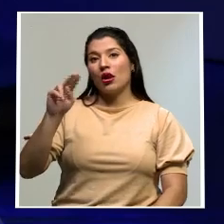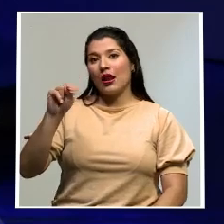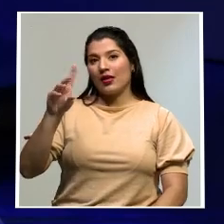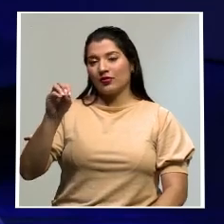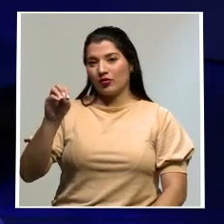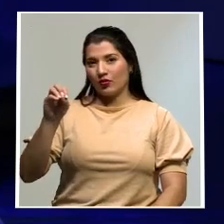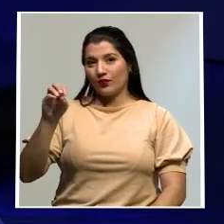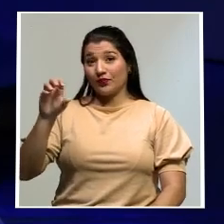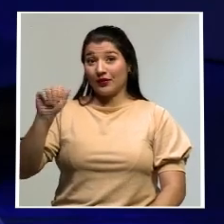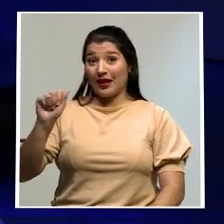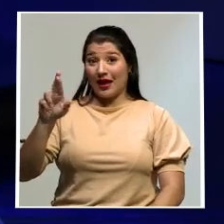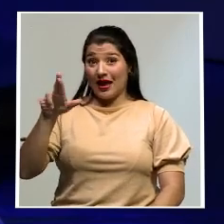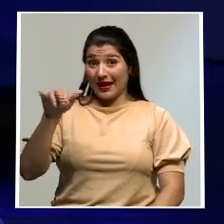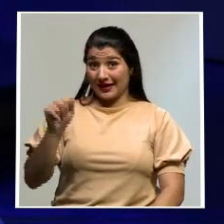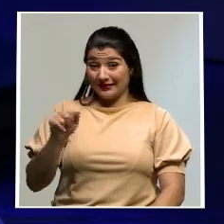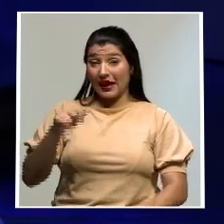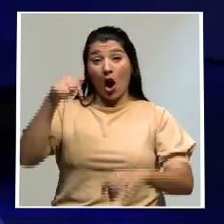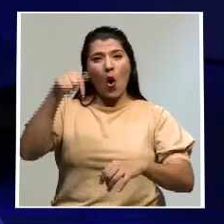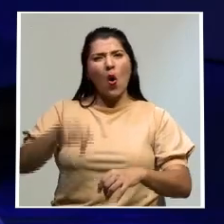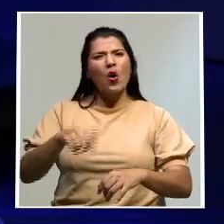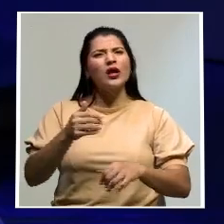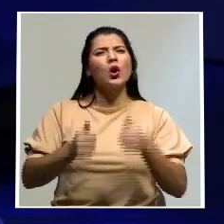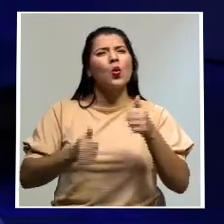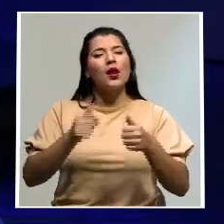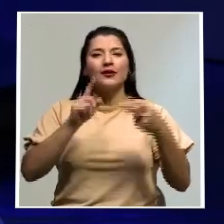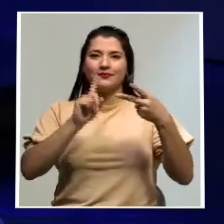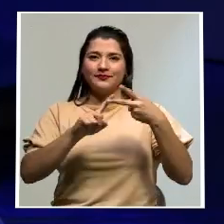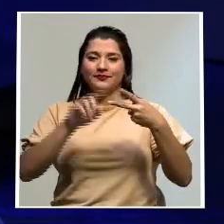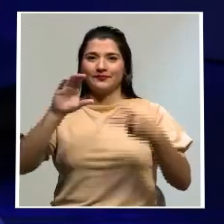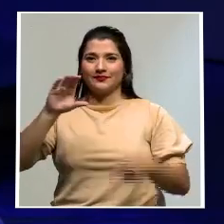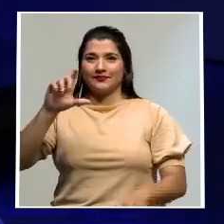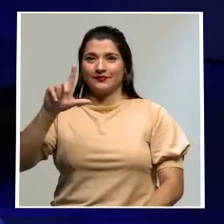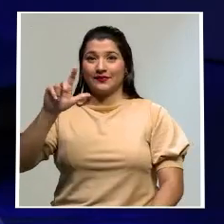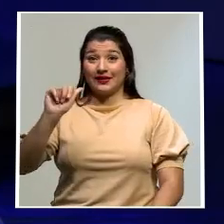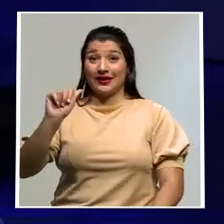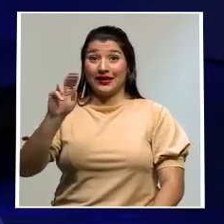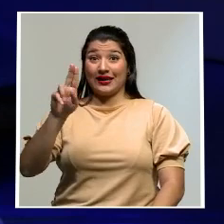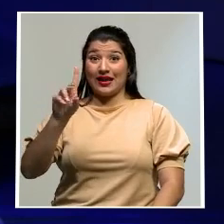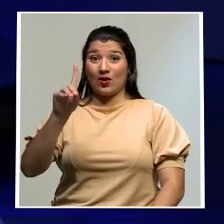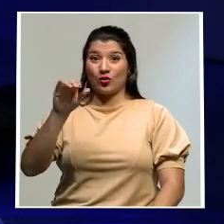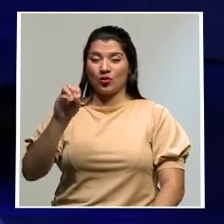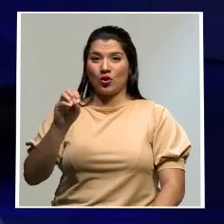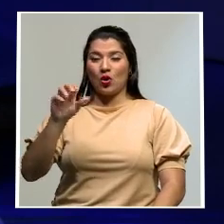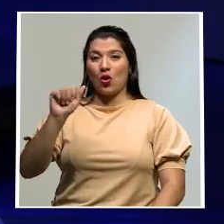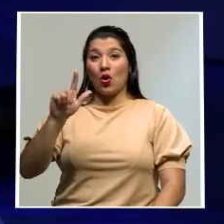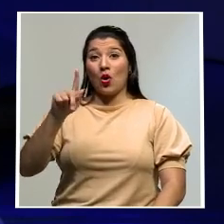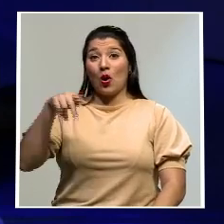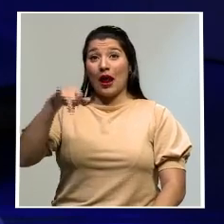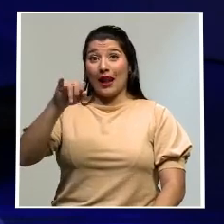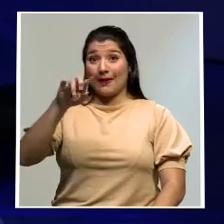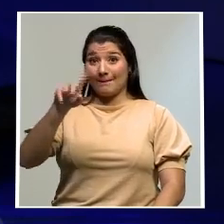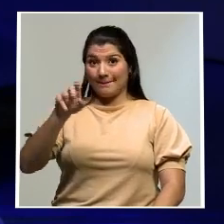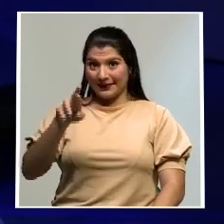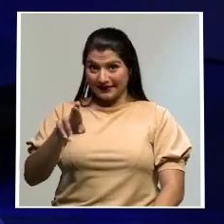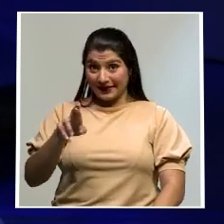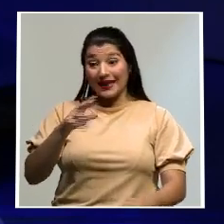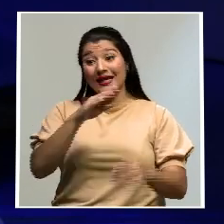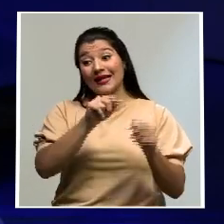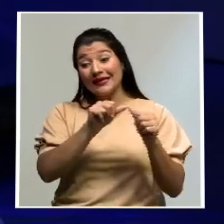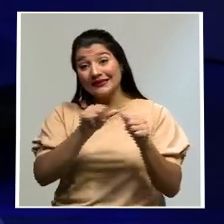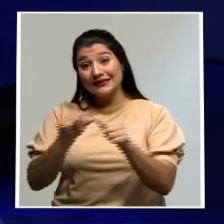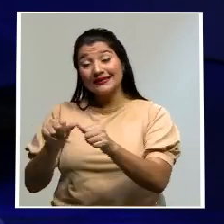nos vamos a concentrar en Claudio Alpizar Otoya, y durante el resto de la semana, en este mismo horario de